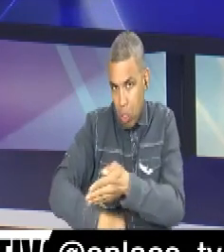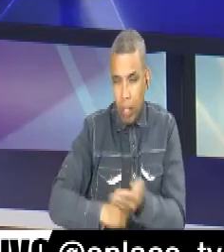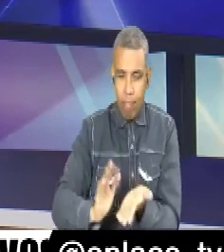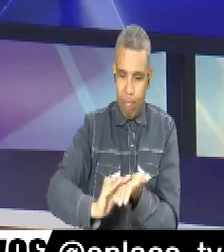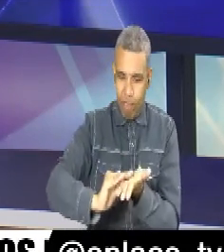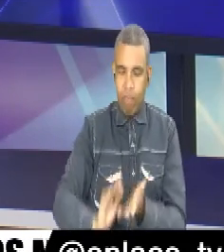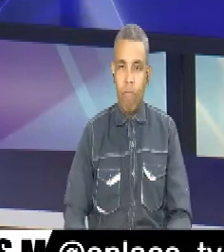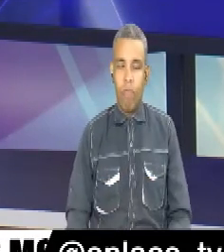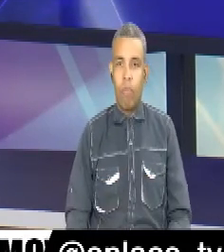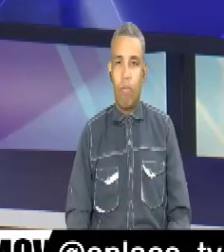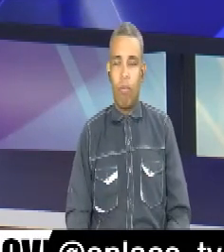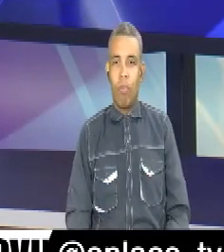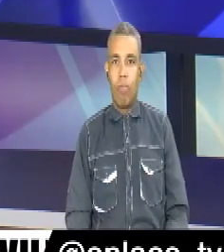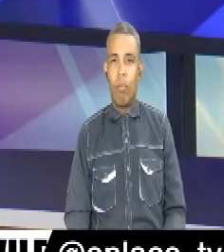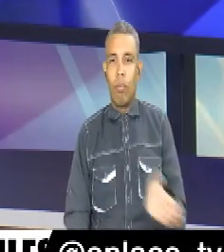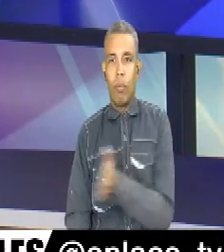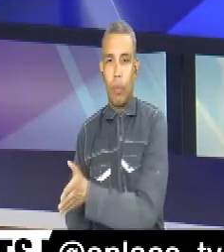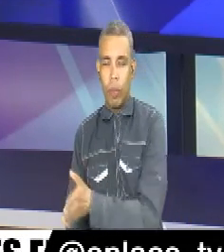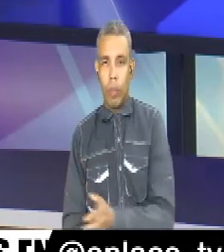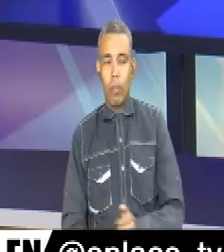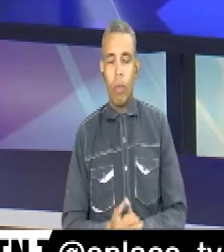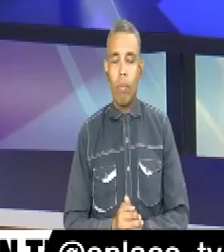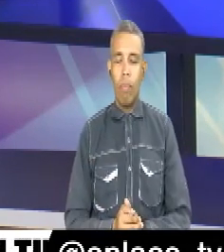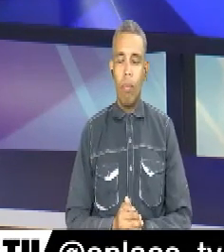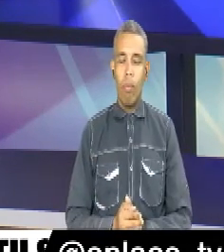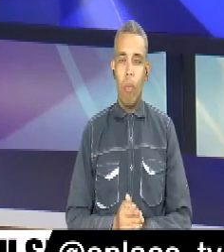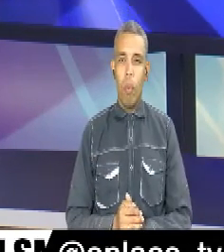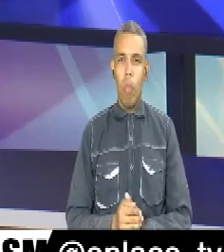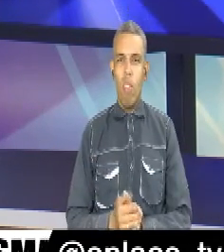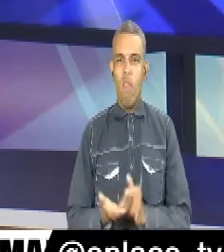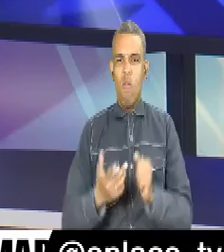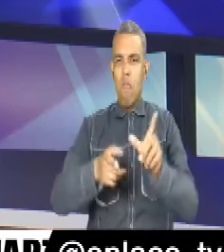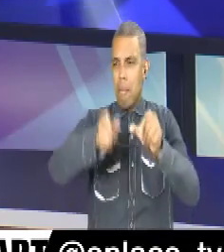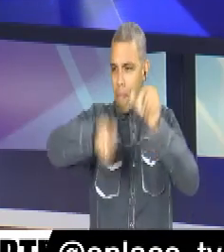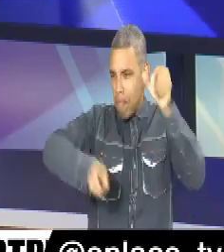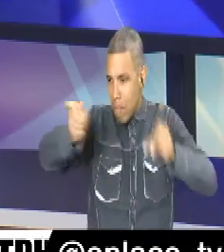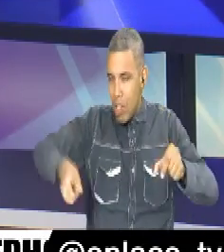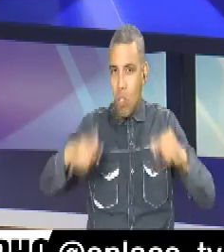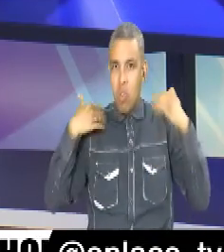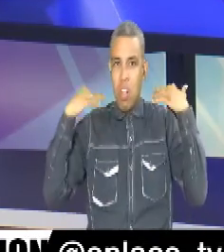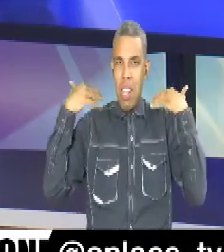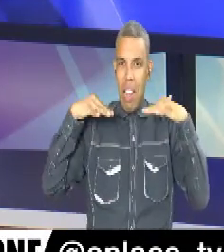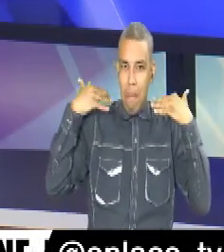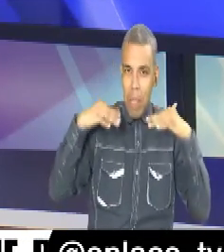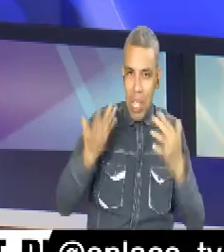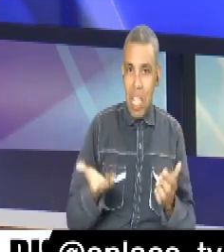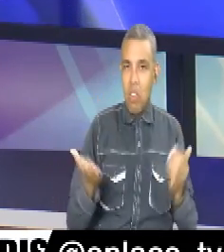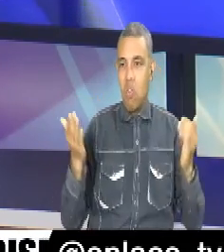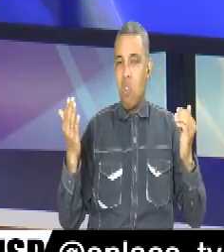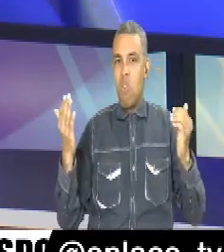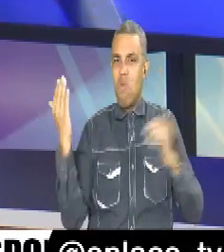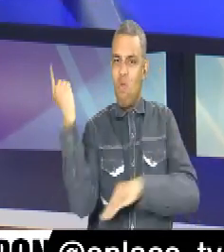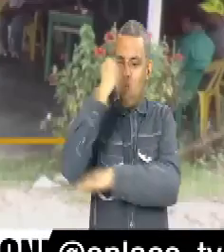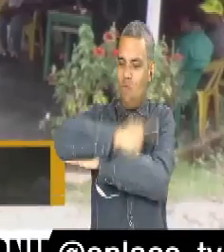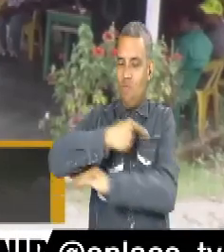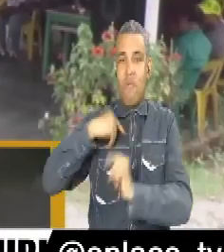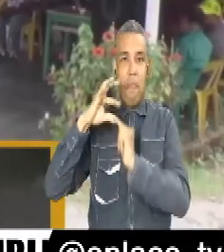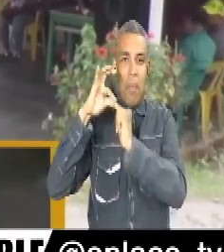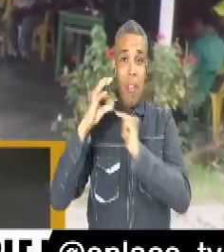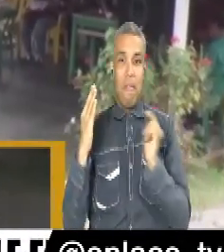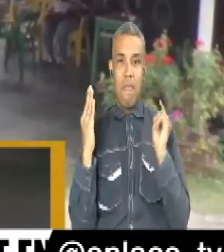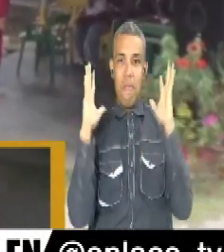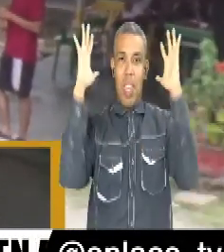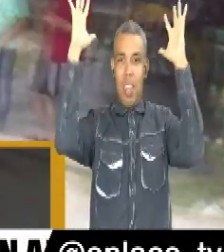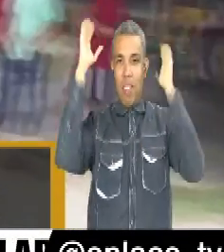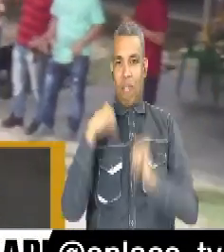Campesinos celebraron su día, la fiesta se cumplió en todos los corregimientos del puerto petrolero con el apoyo de la alcaldía local. En los 6 corregimientos